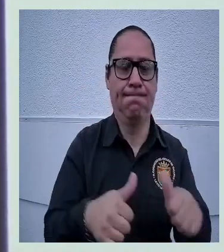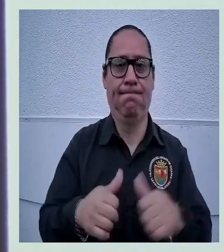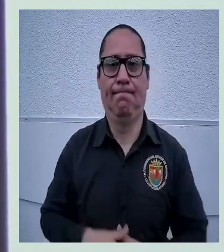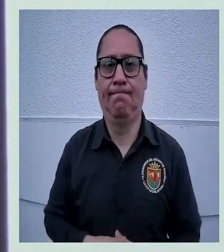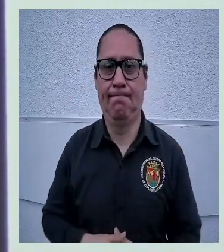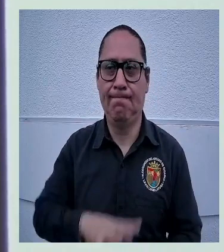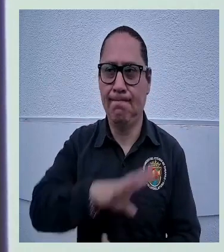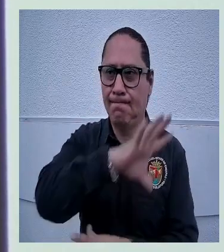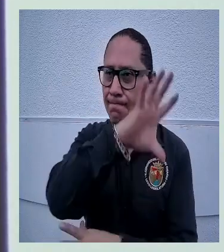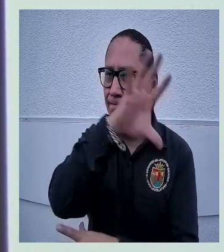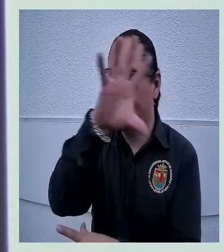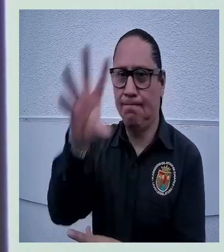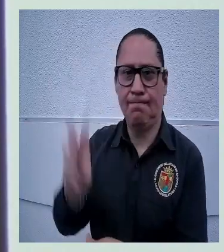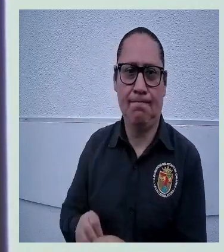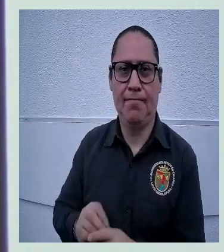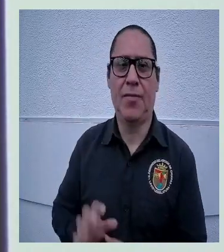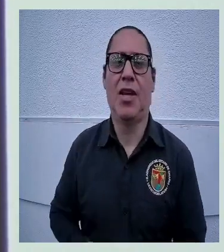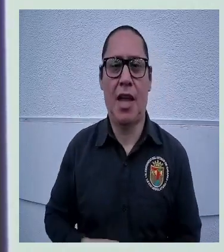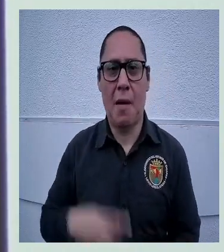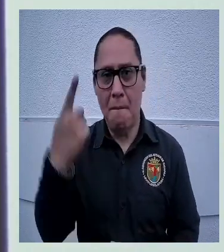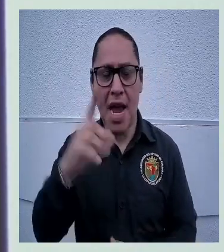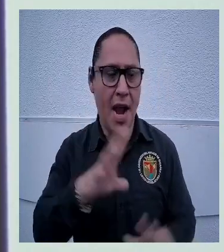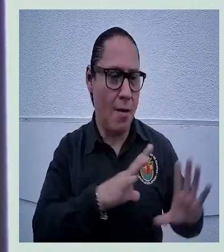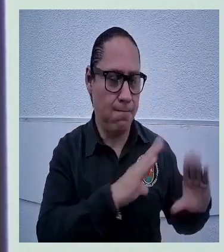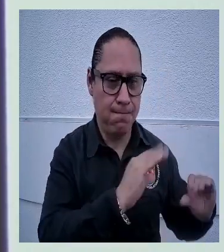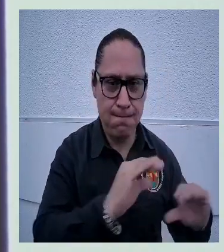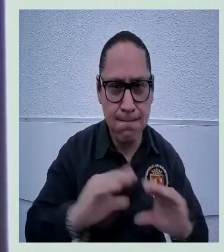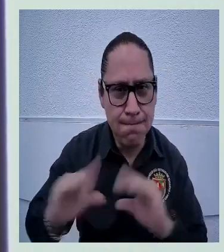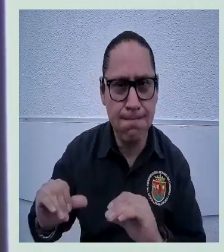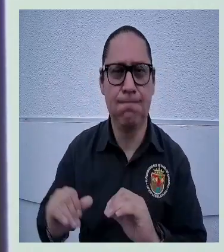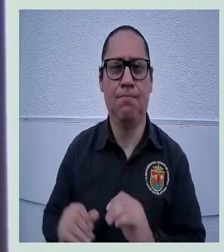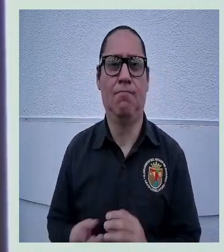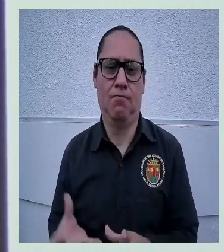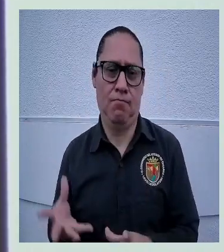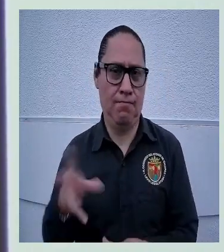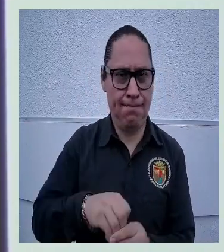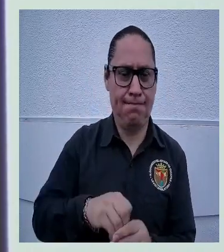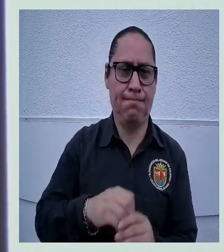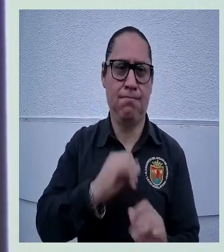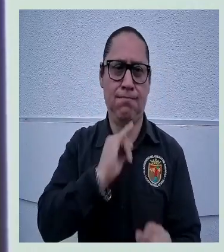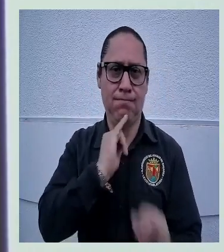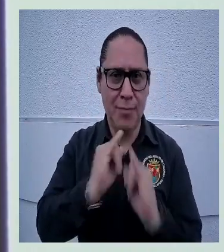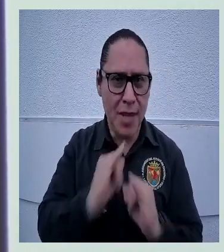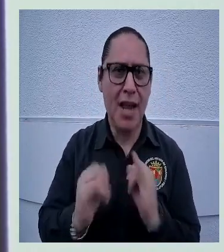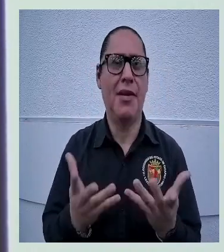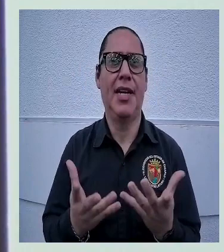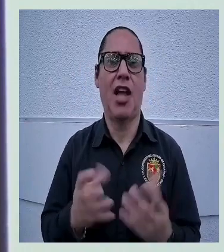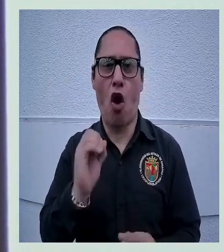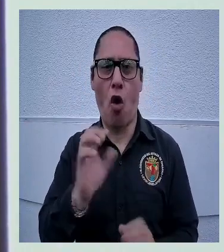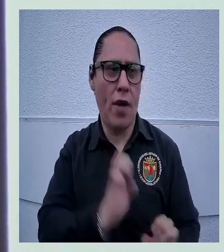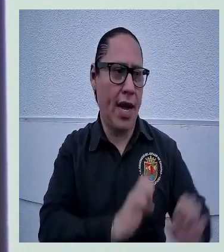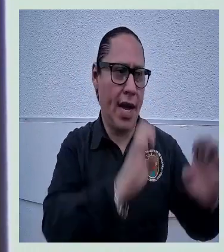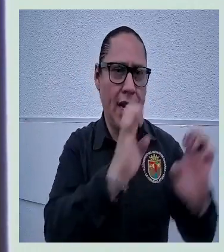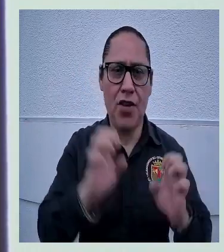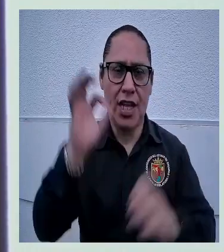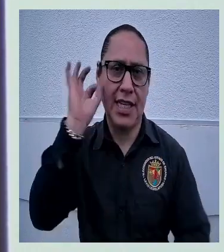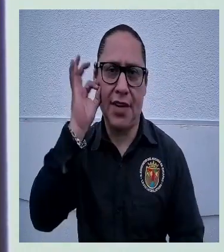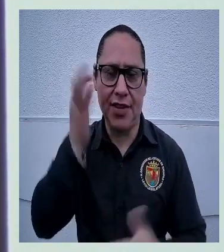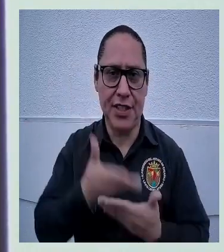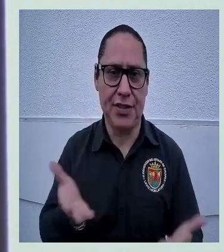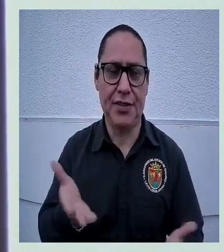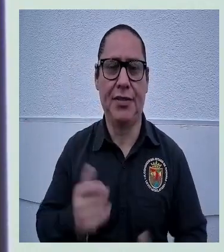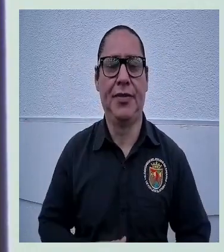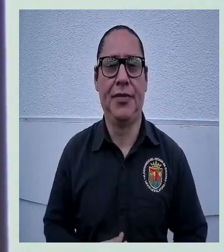abarque desde la formación de especialistas para la adaptación de infraestructuras y de